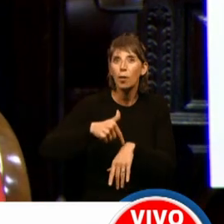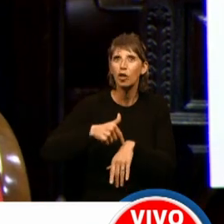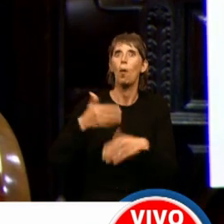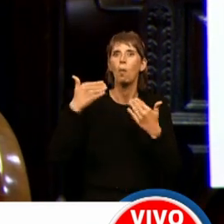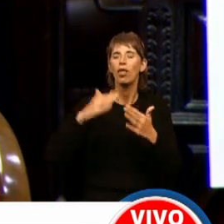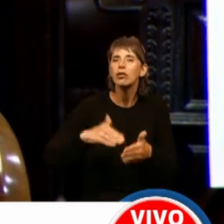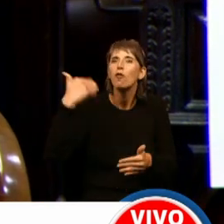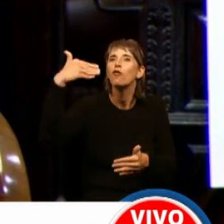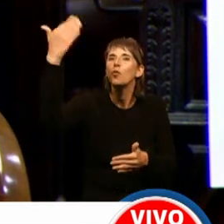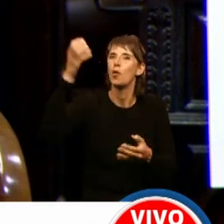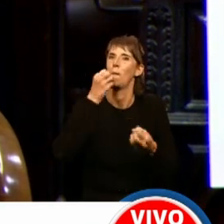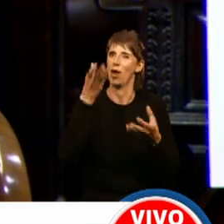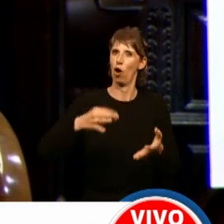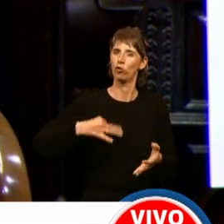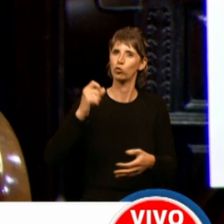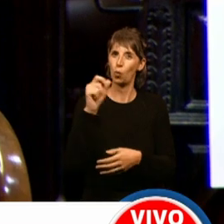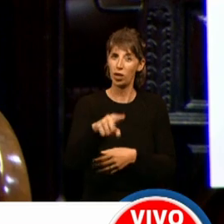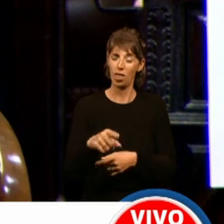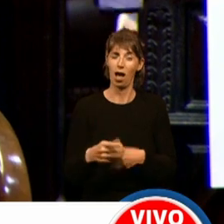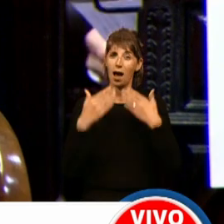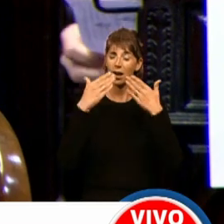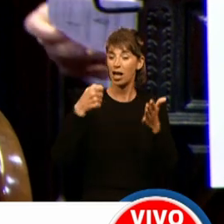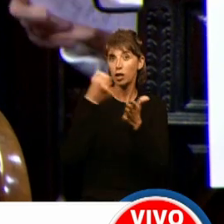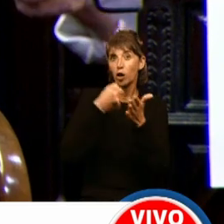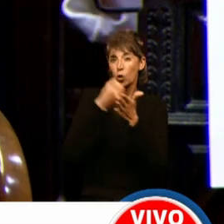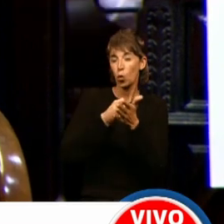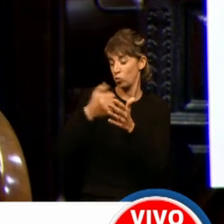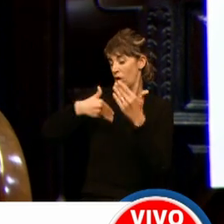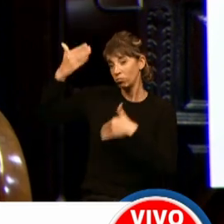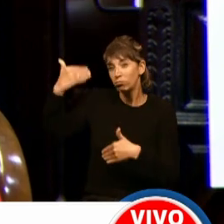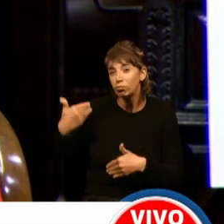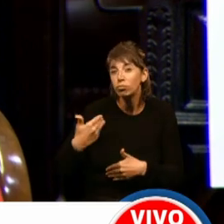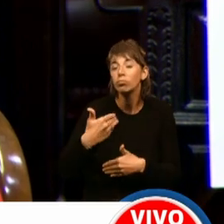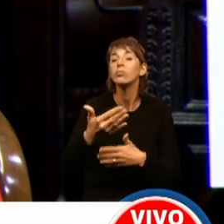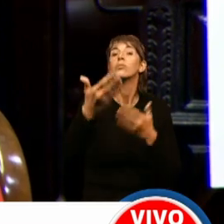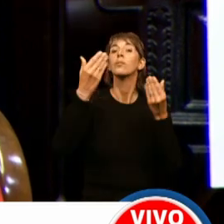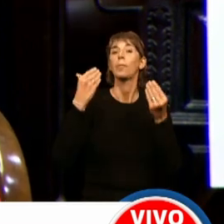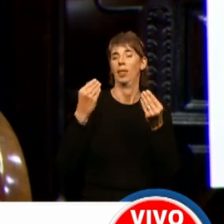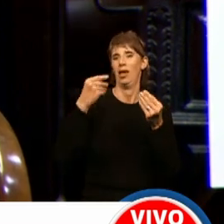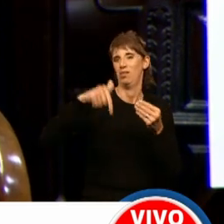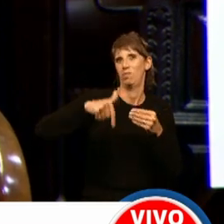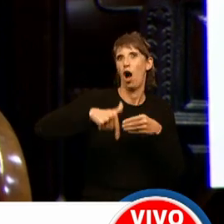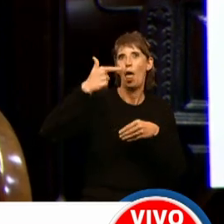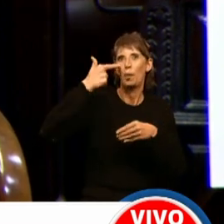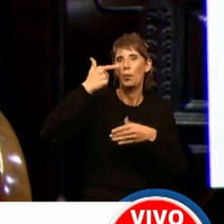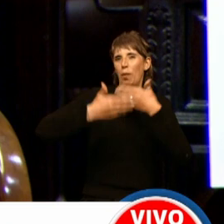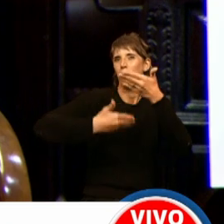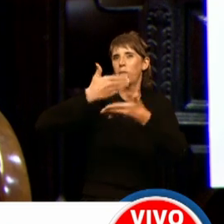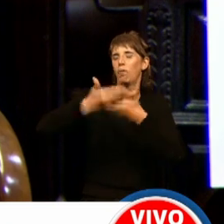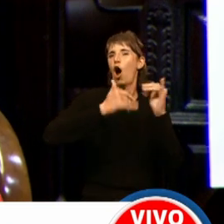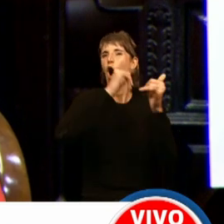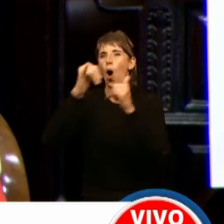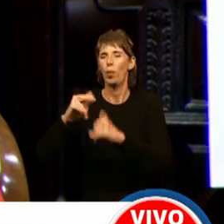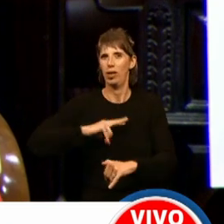mejor pienso que nuestras luchas históricas se vuelven carne en la juventud trans pienso que pasamos nuestras